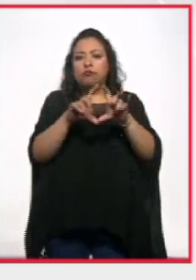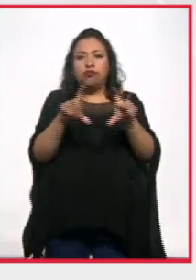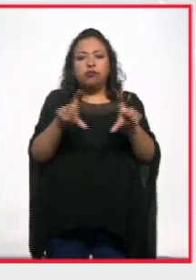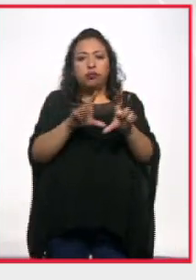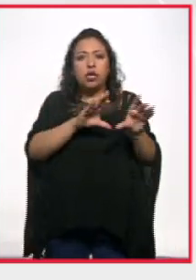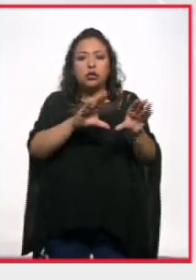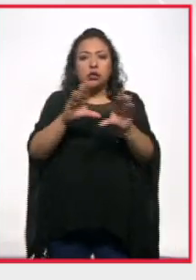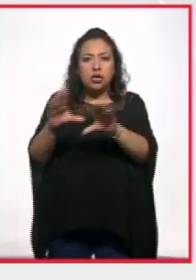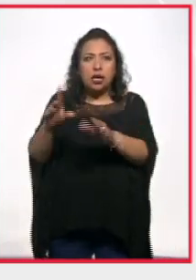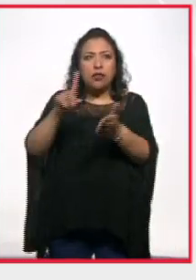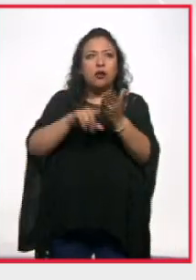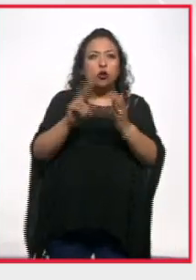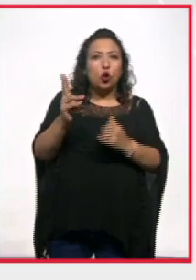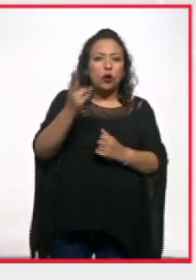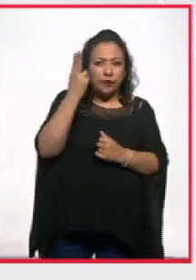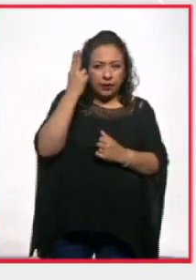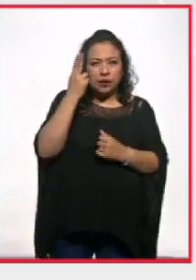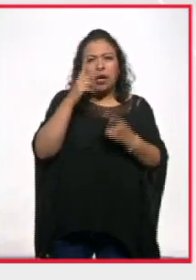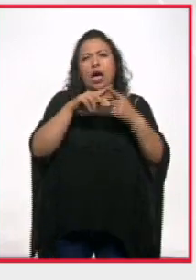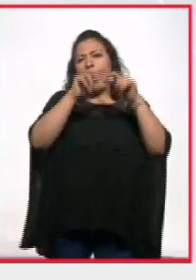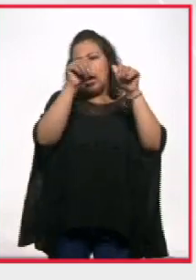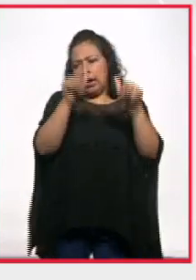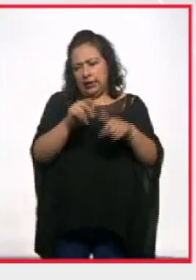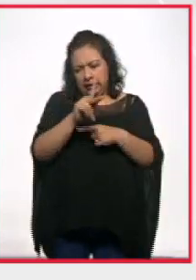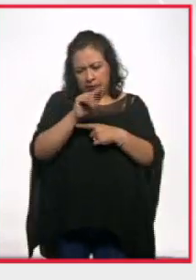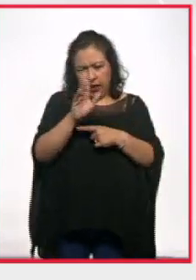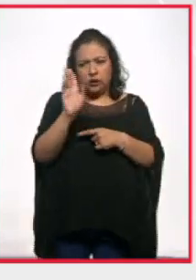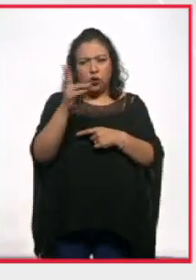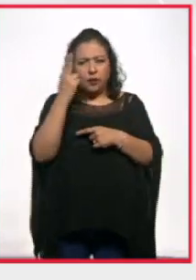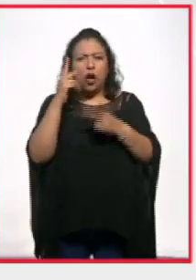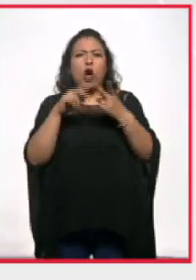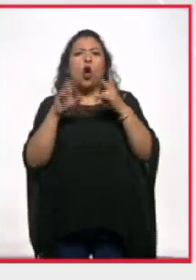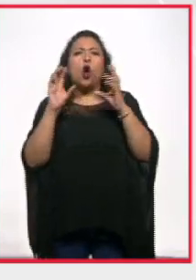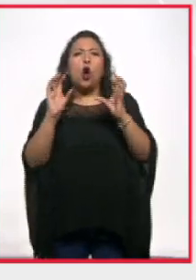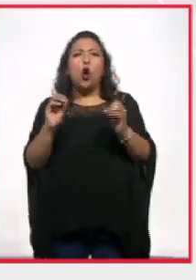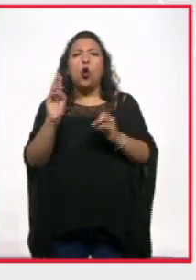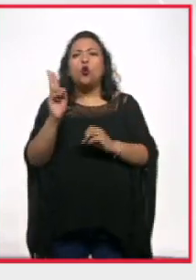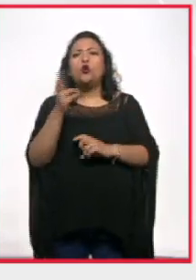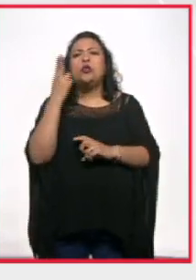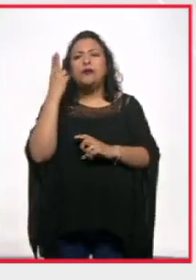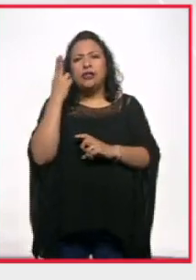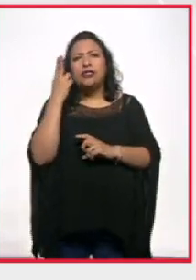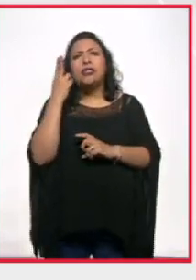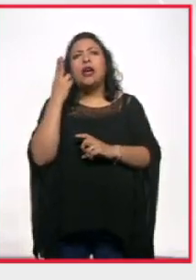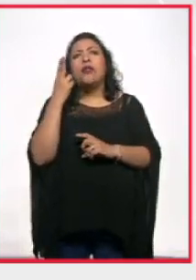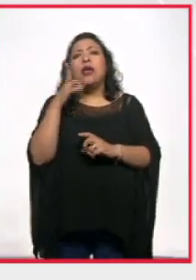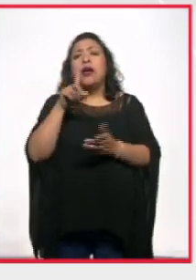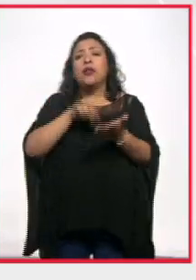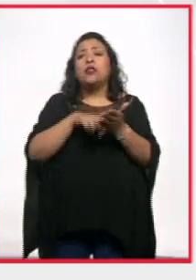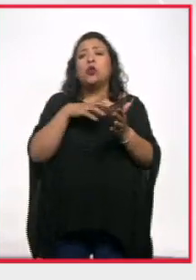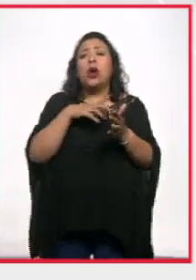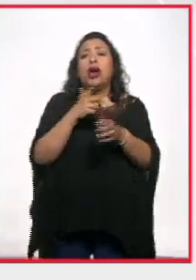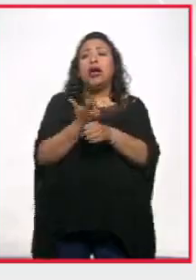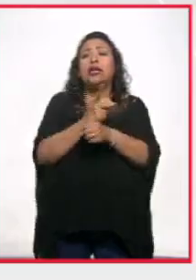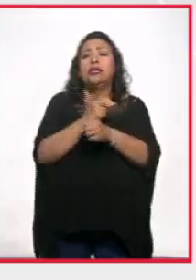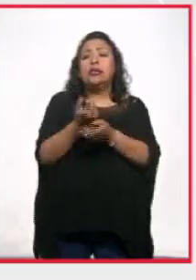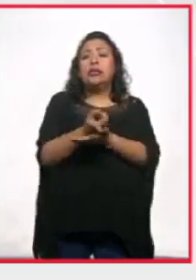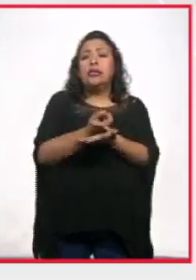texto en las universidades, tanto de artes plásticas como de las universidades que ofertan la licenciatura en